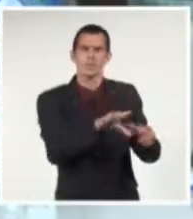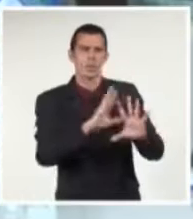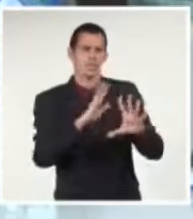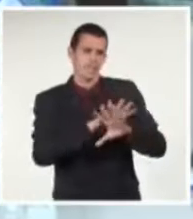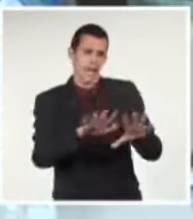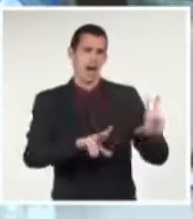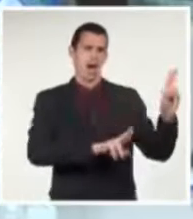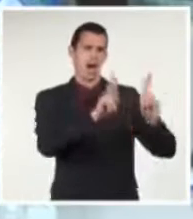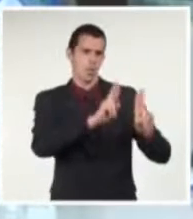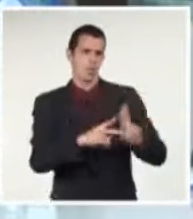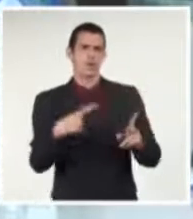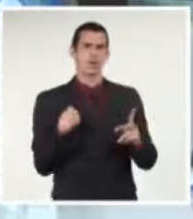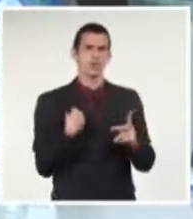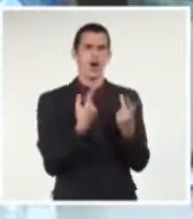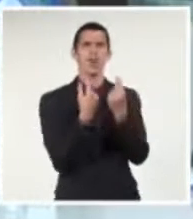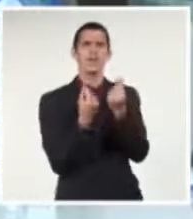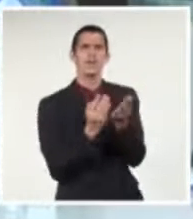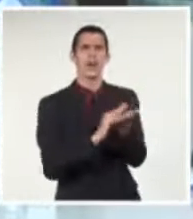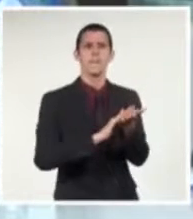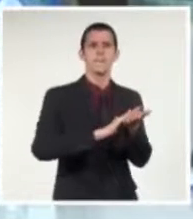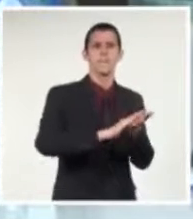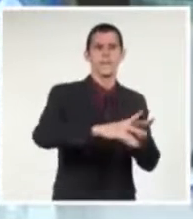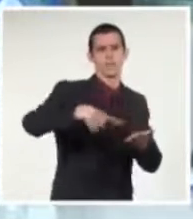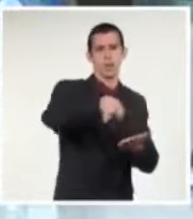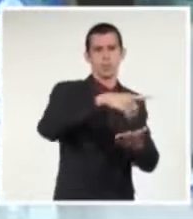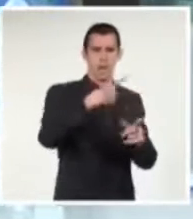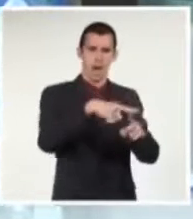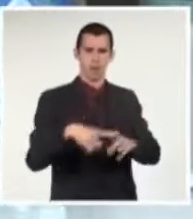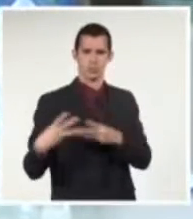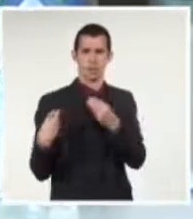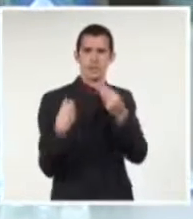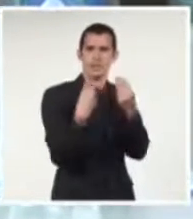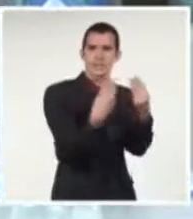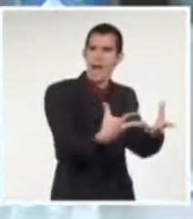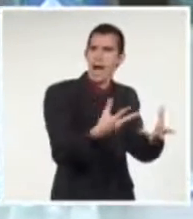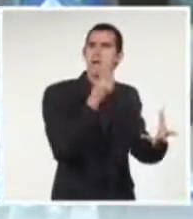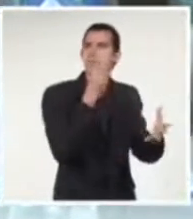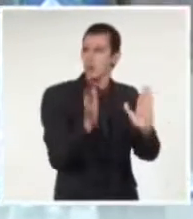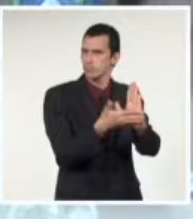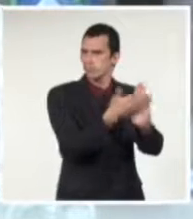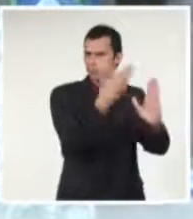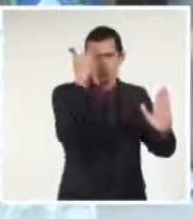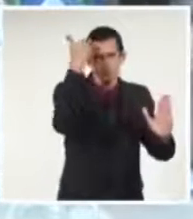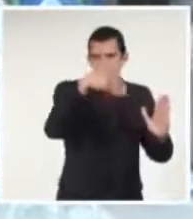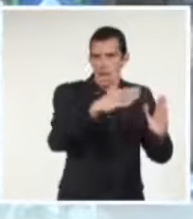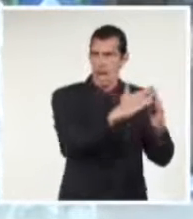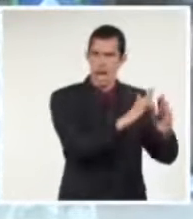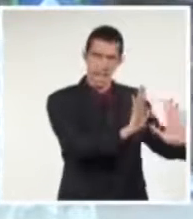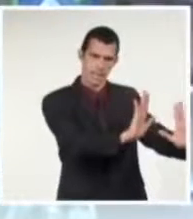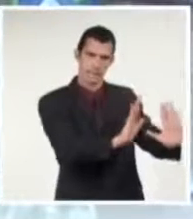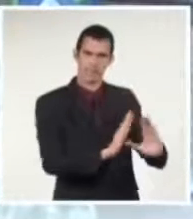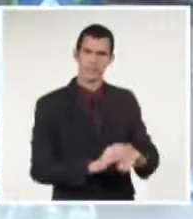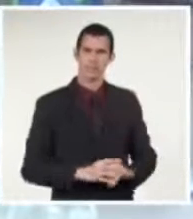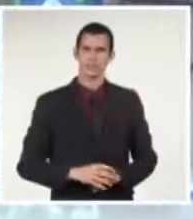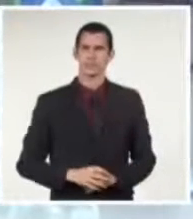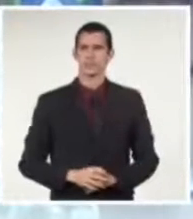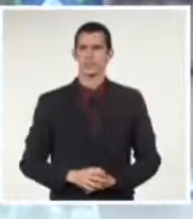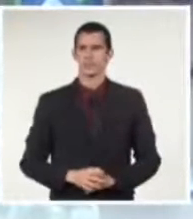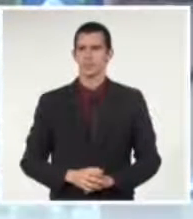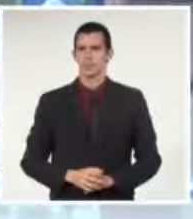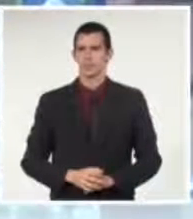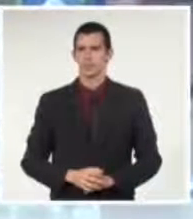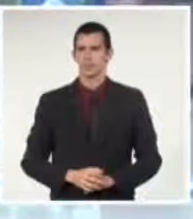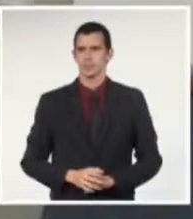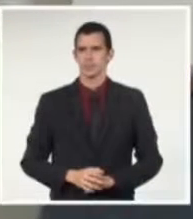a partir de mañana, a partir de las decisiones ahí que hay con los subsidiados, para llegar a estos subsidiados y ir protegiendo un poco también